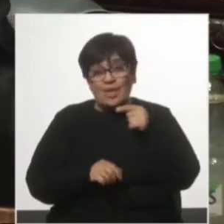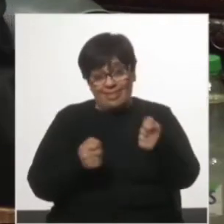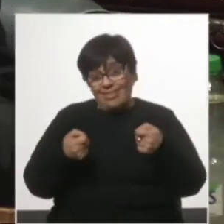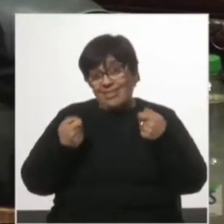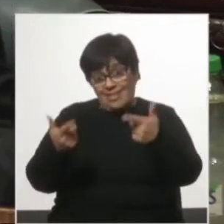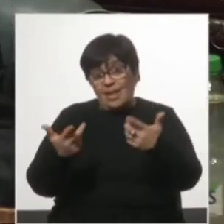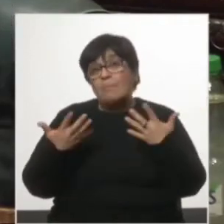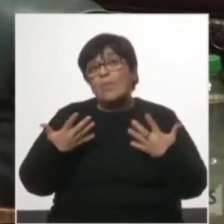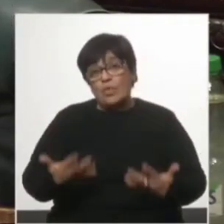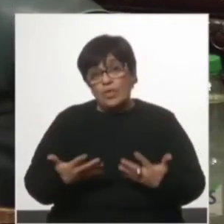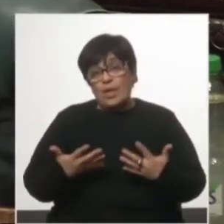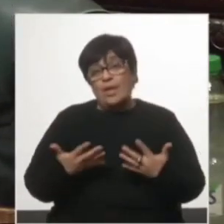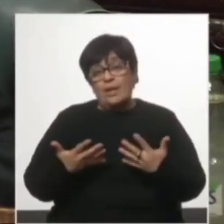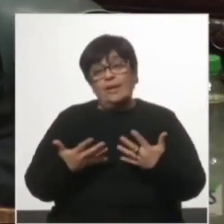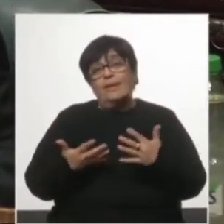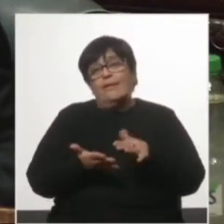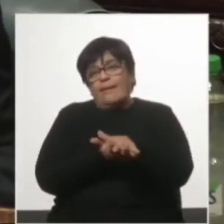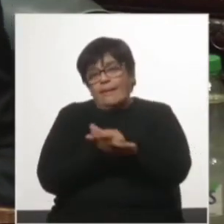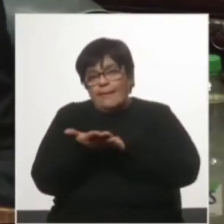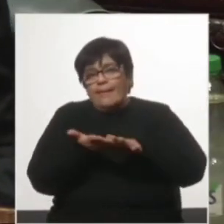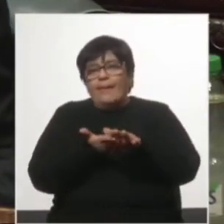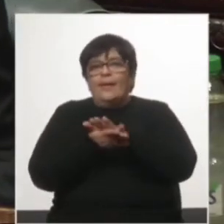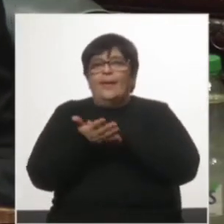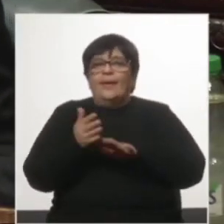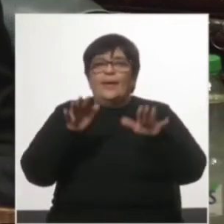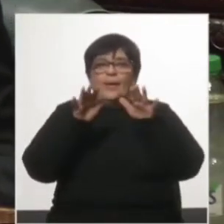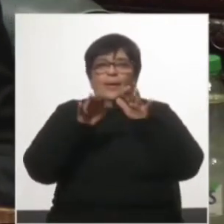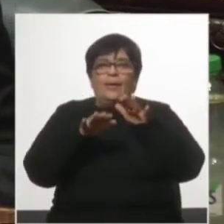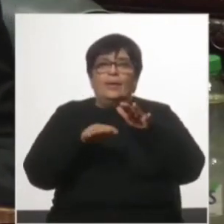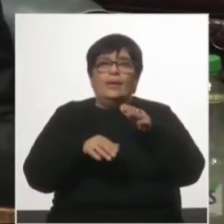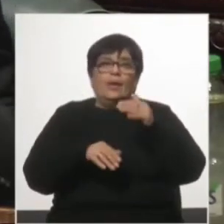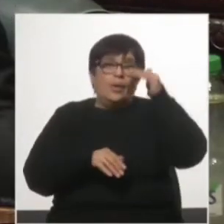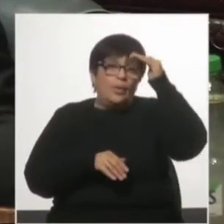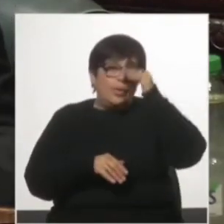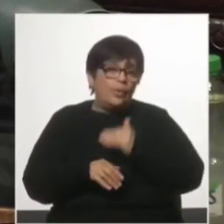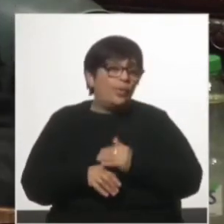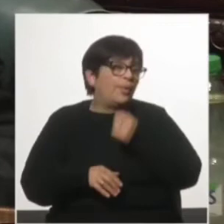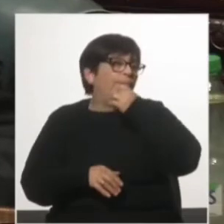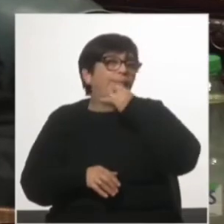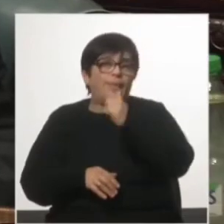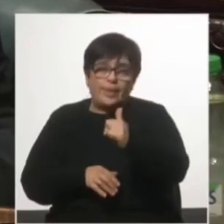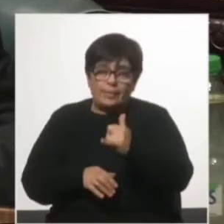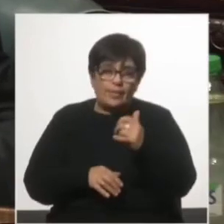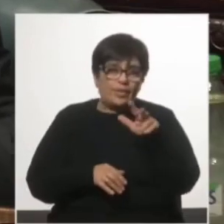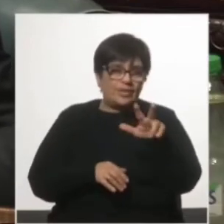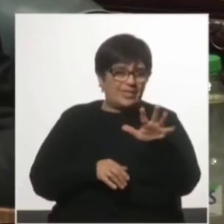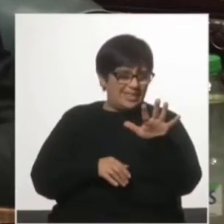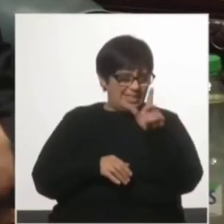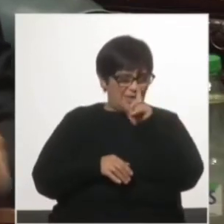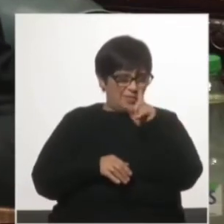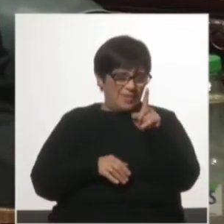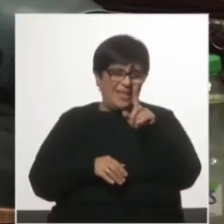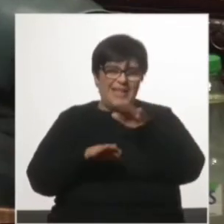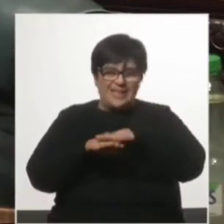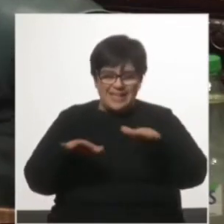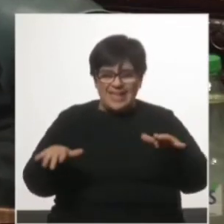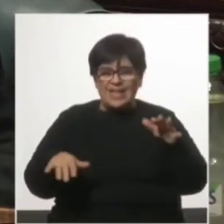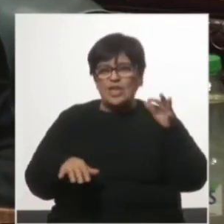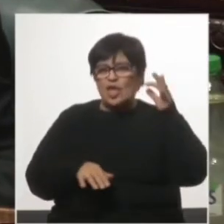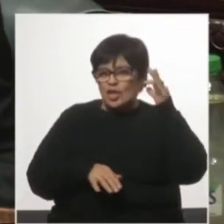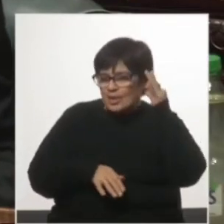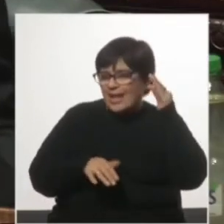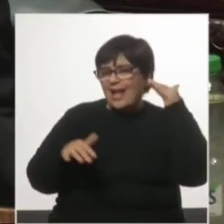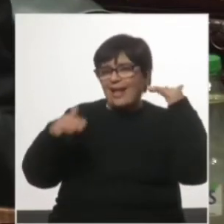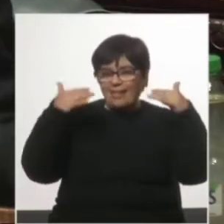para mitigar el aumento de la pobreza, entre ellos 35.000 niños, niñas y